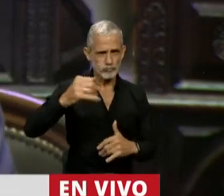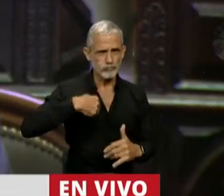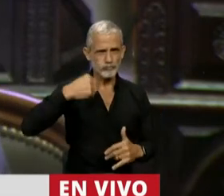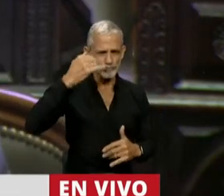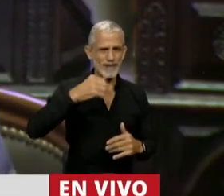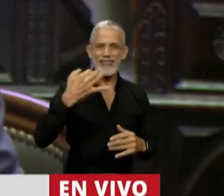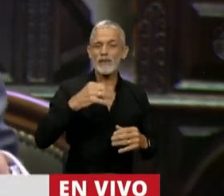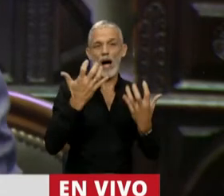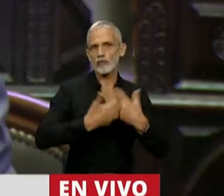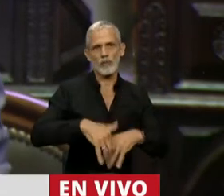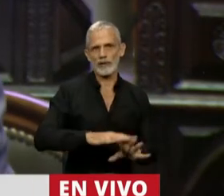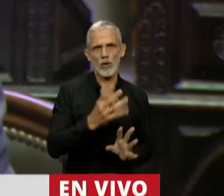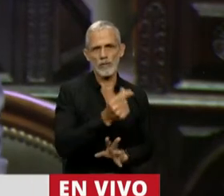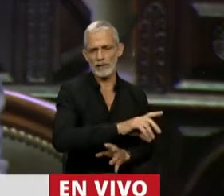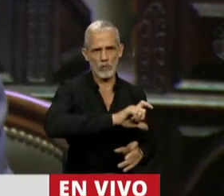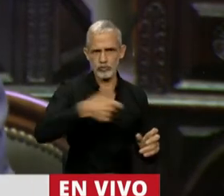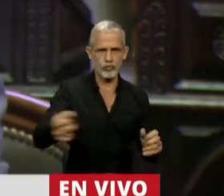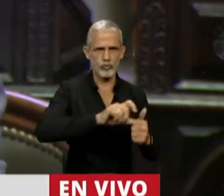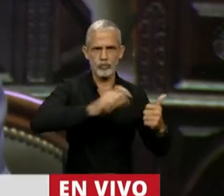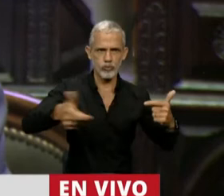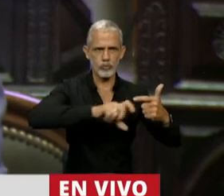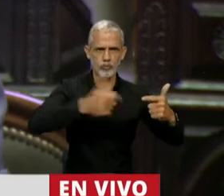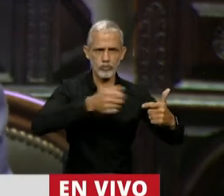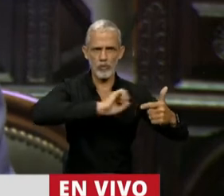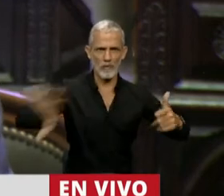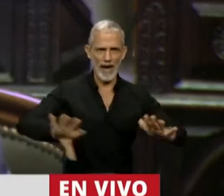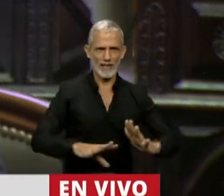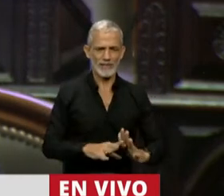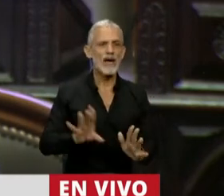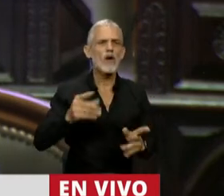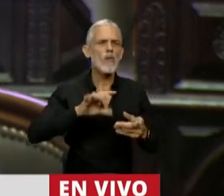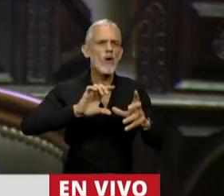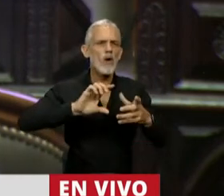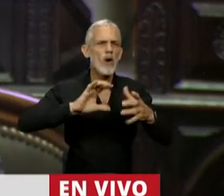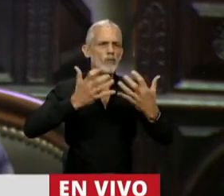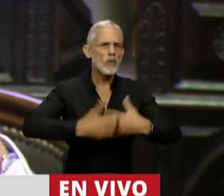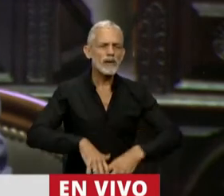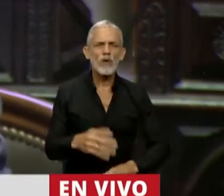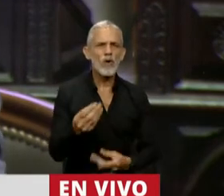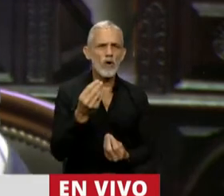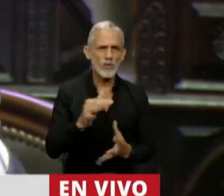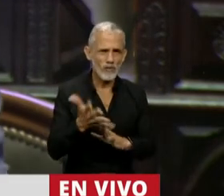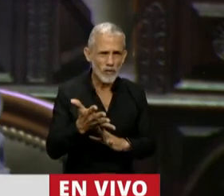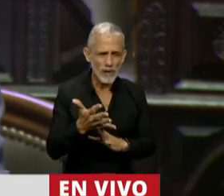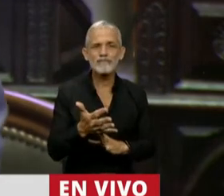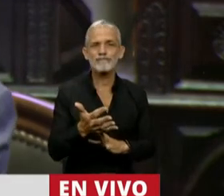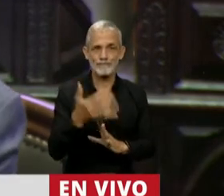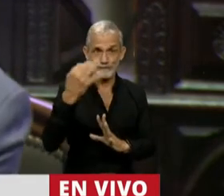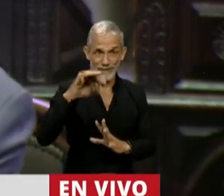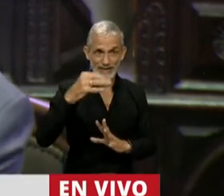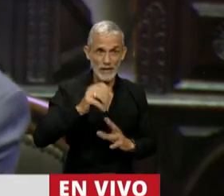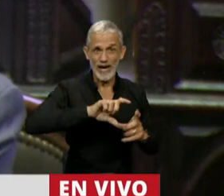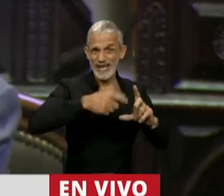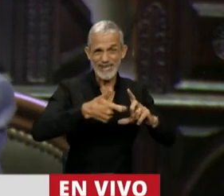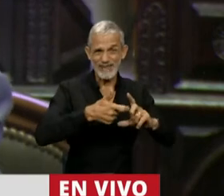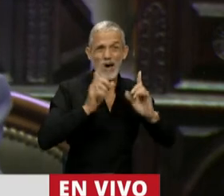exige automaticidad y el único modo de que haya verdadera y real automaticidad es que la